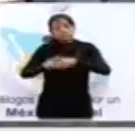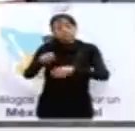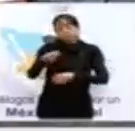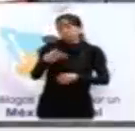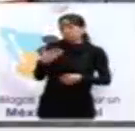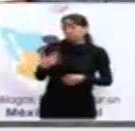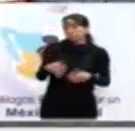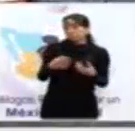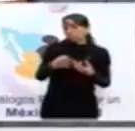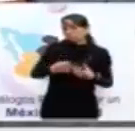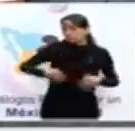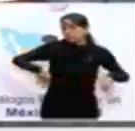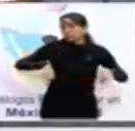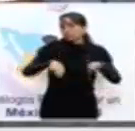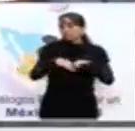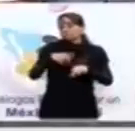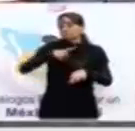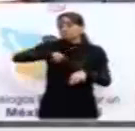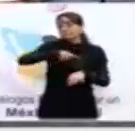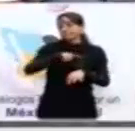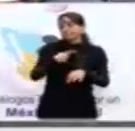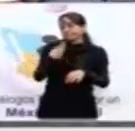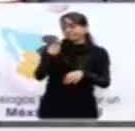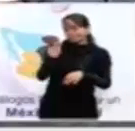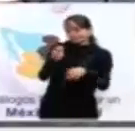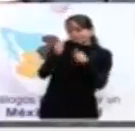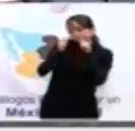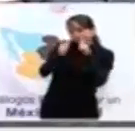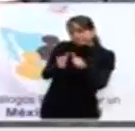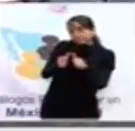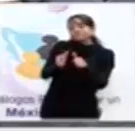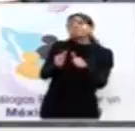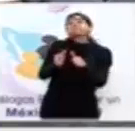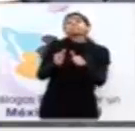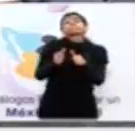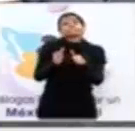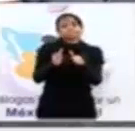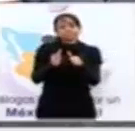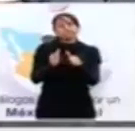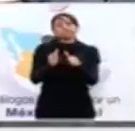escuchado, pues ya surgen algunos